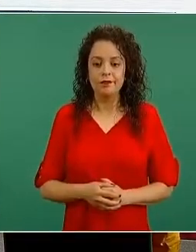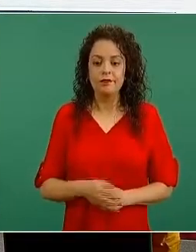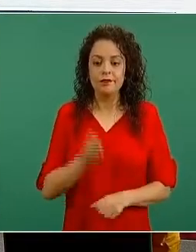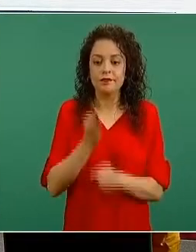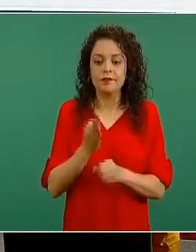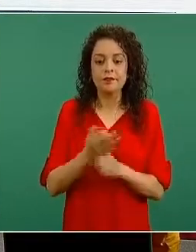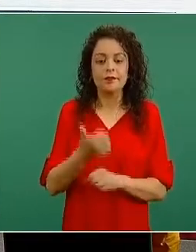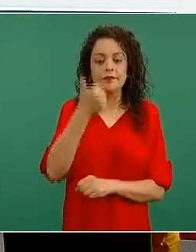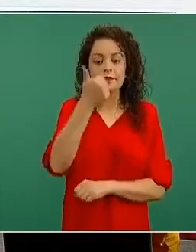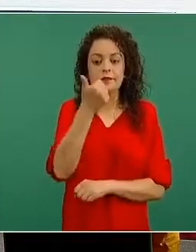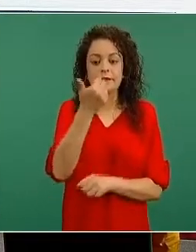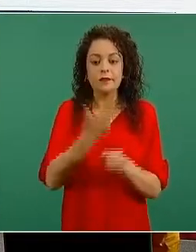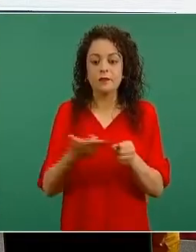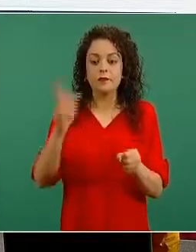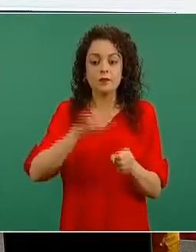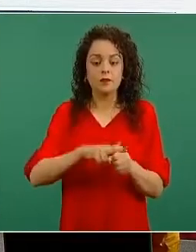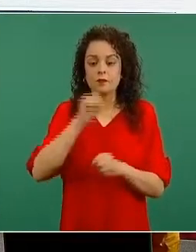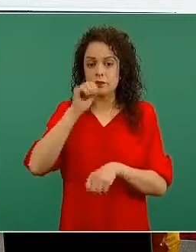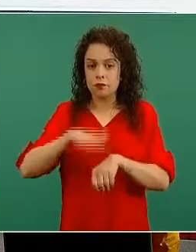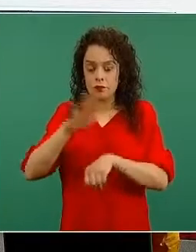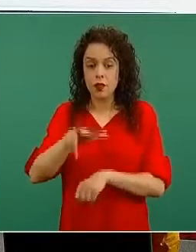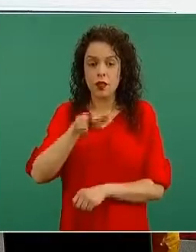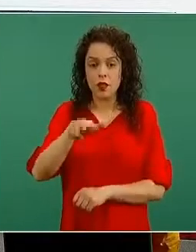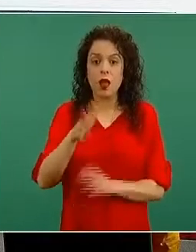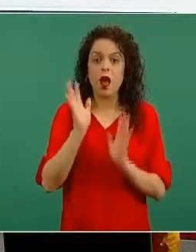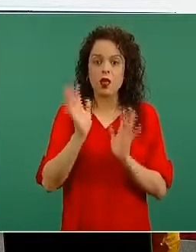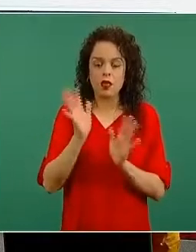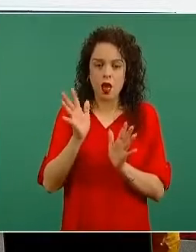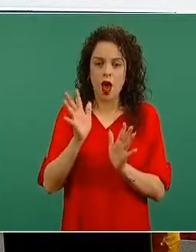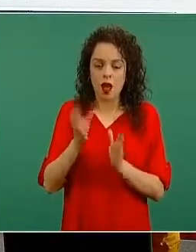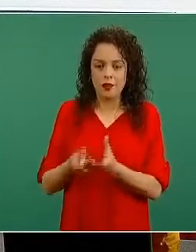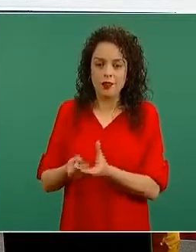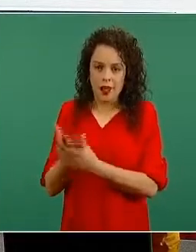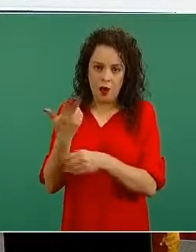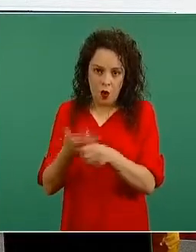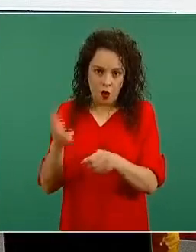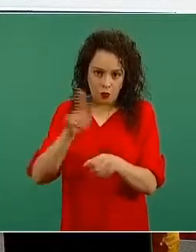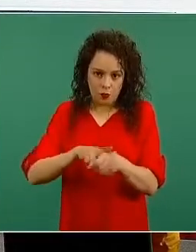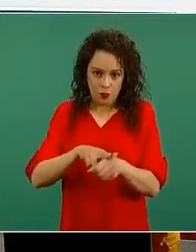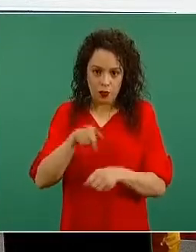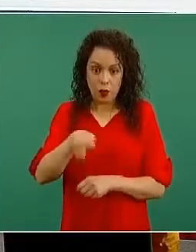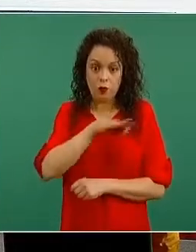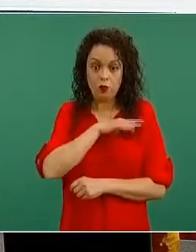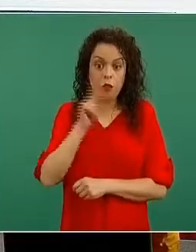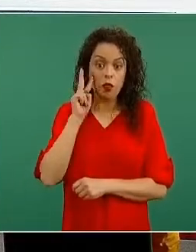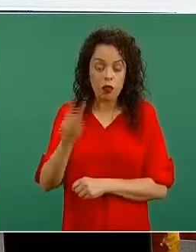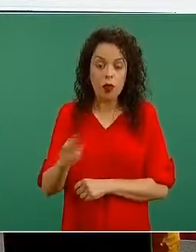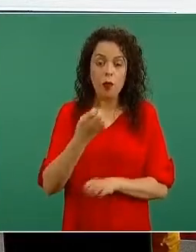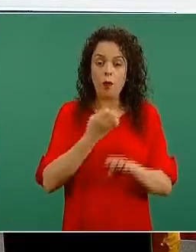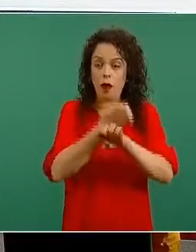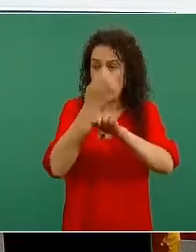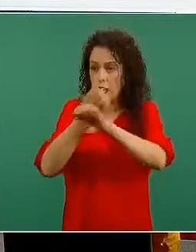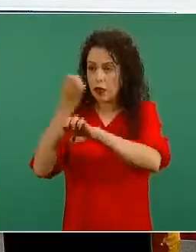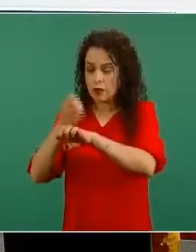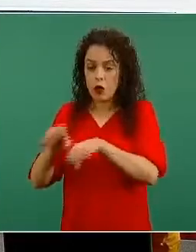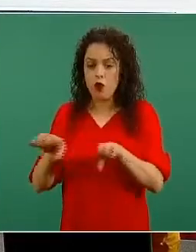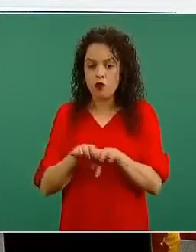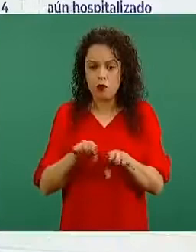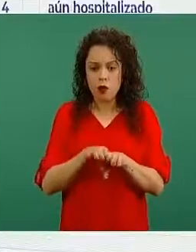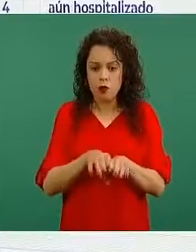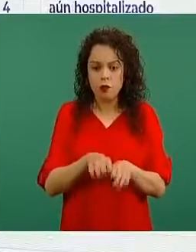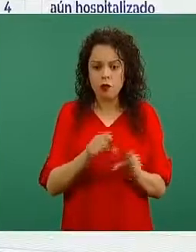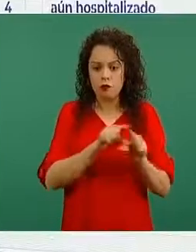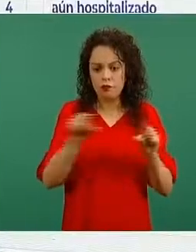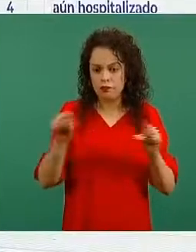están hospitalizadas, 18 han sido ya egresadas, y aquí se ve la distribución por las entidades federativas y no hay